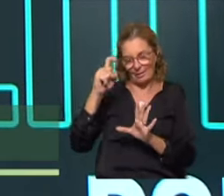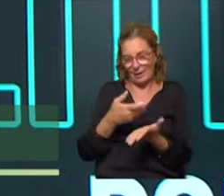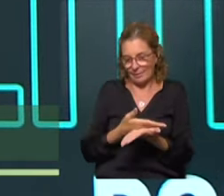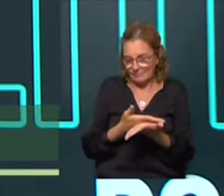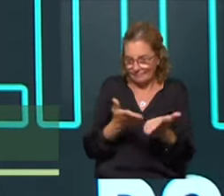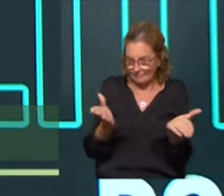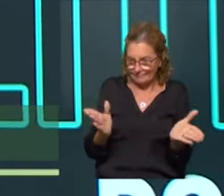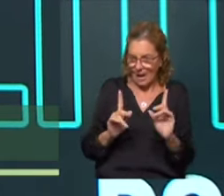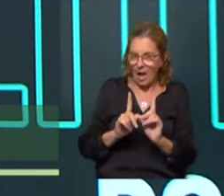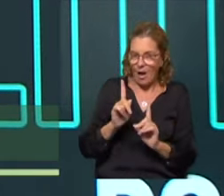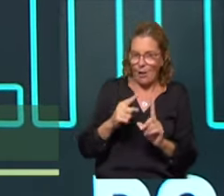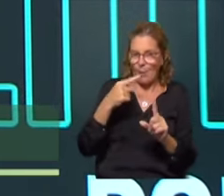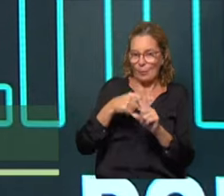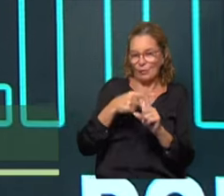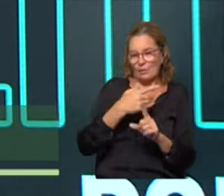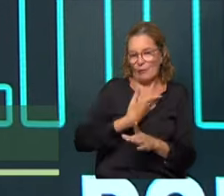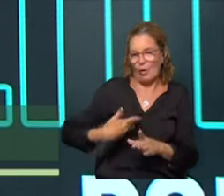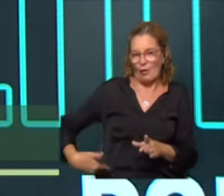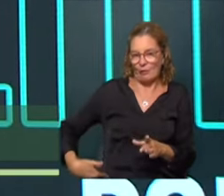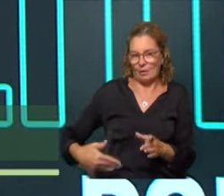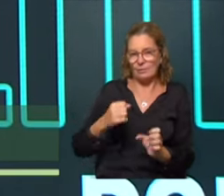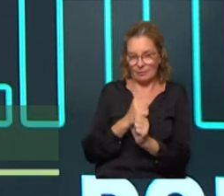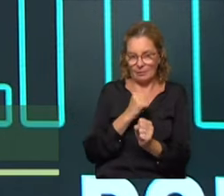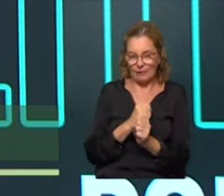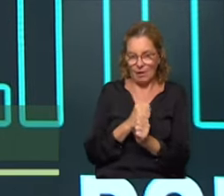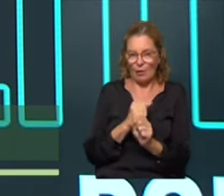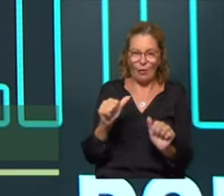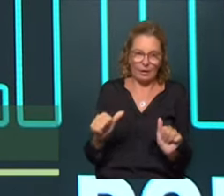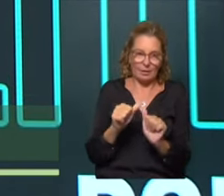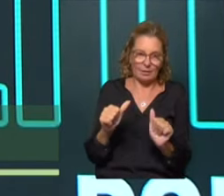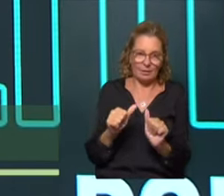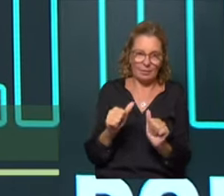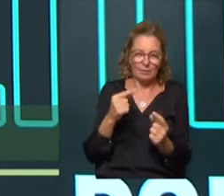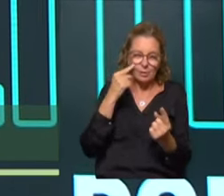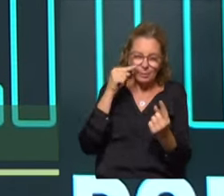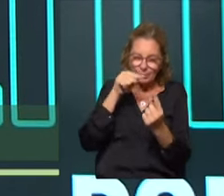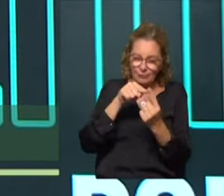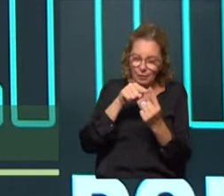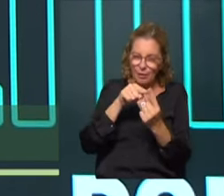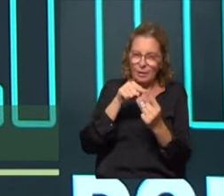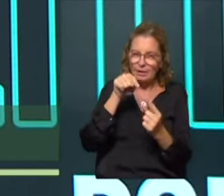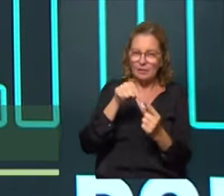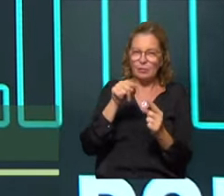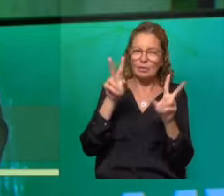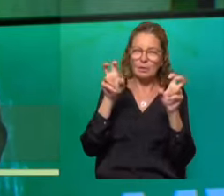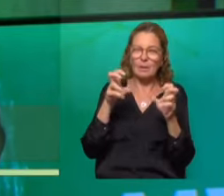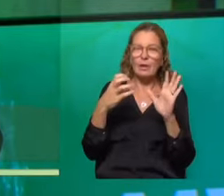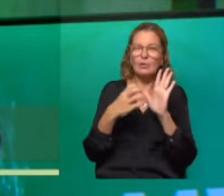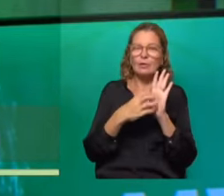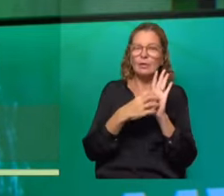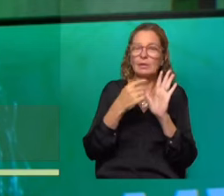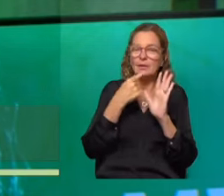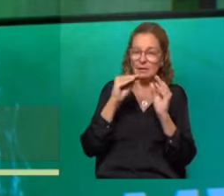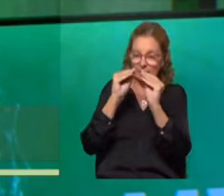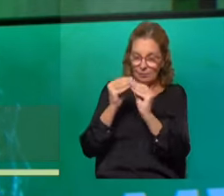escenario favorable del gobierno, de la gestión que realizó el gobierno, y se centró básicamente en eso. La Constitución impone estas